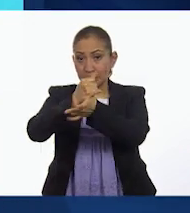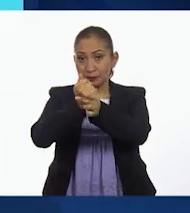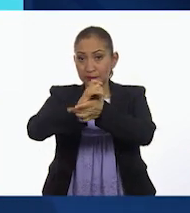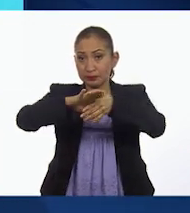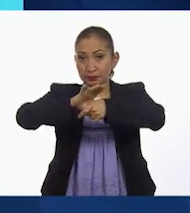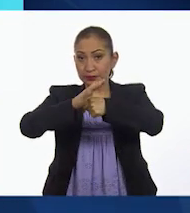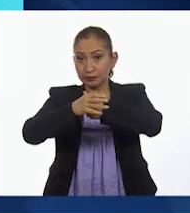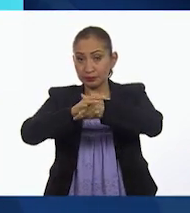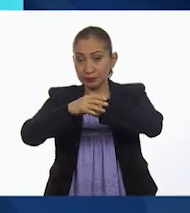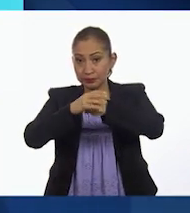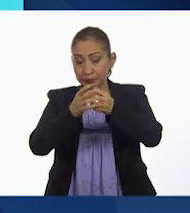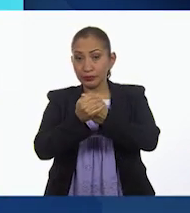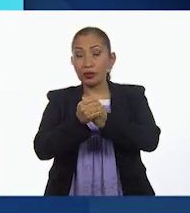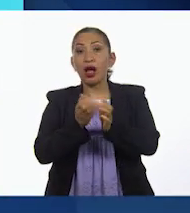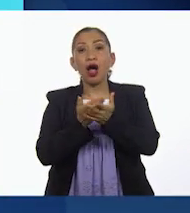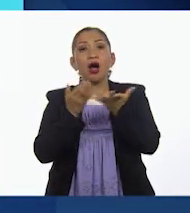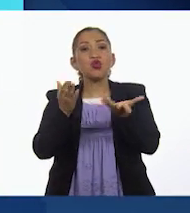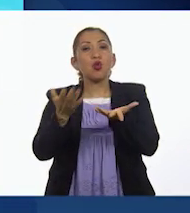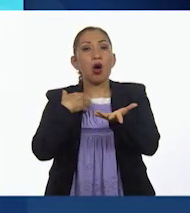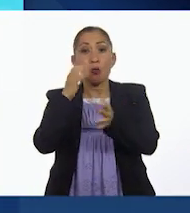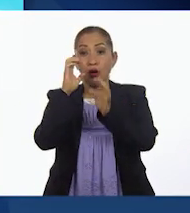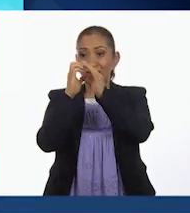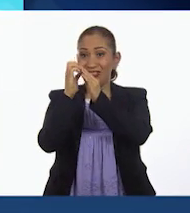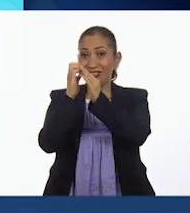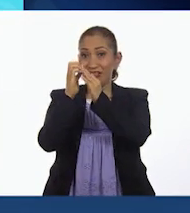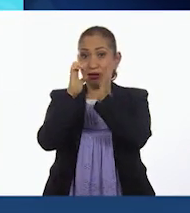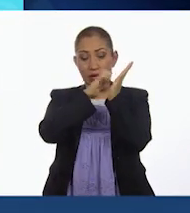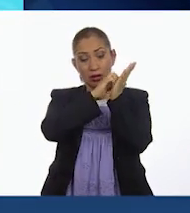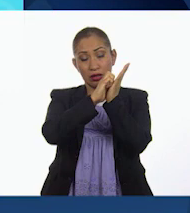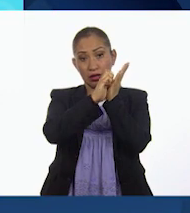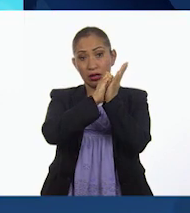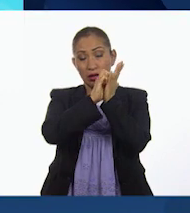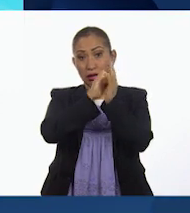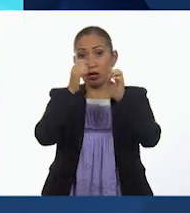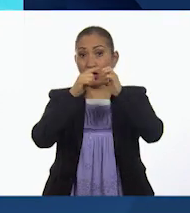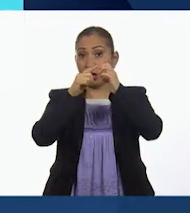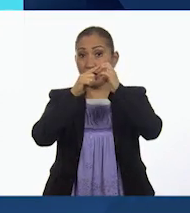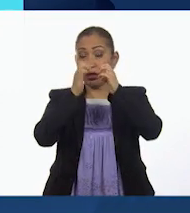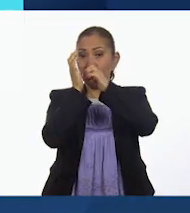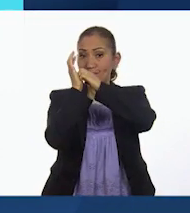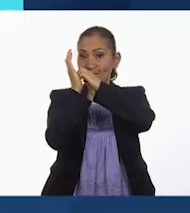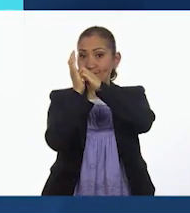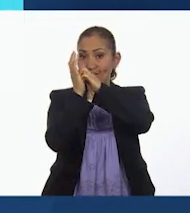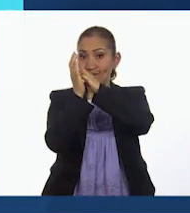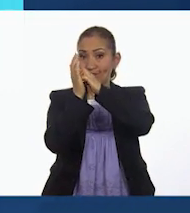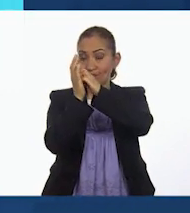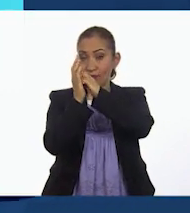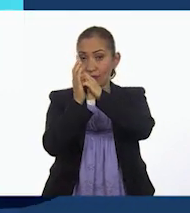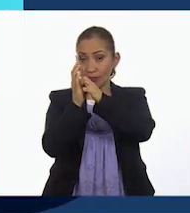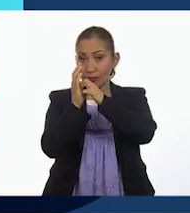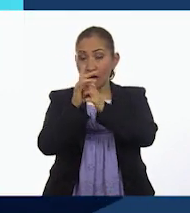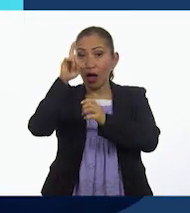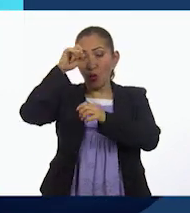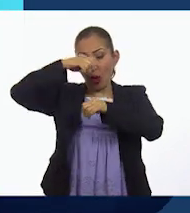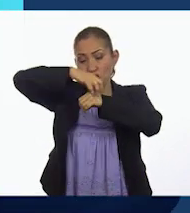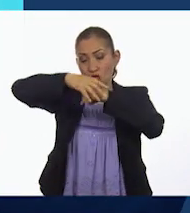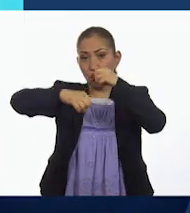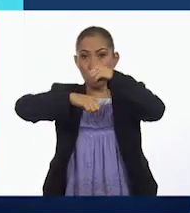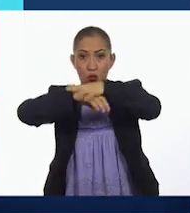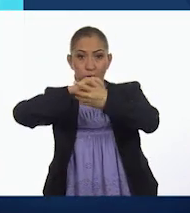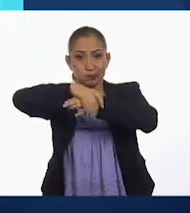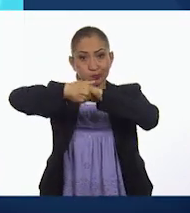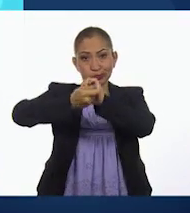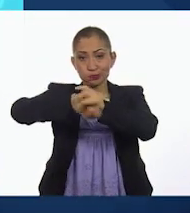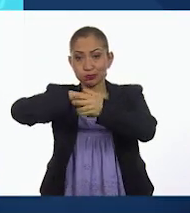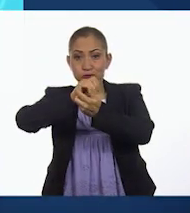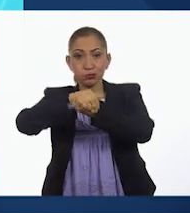dedos. Ahora haz como que rasguñas la palma de tus manos para lavar tus uñas. Enjuaga tus manos con